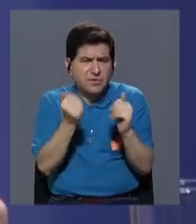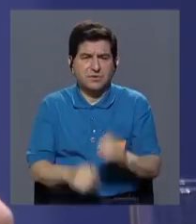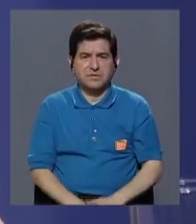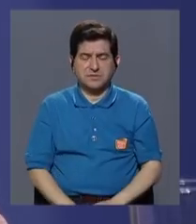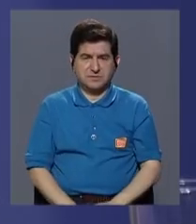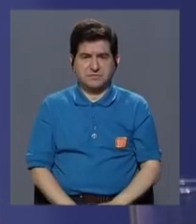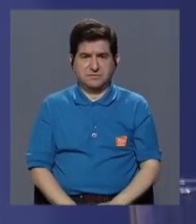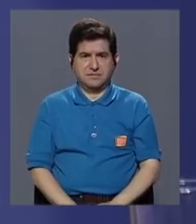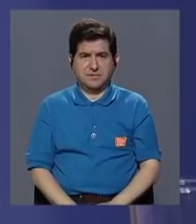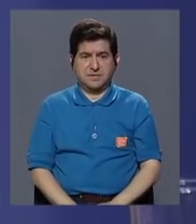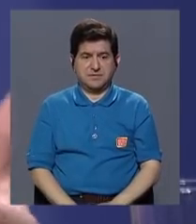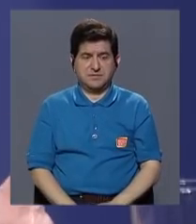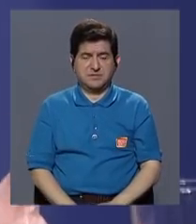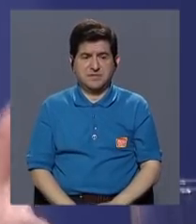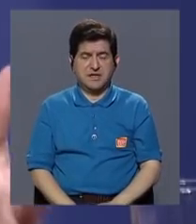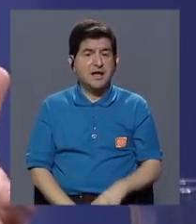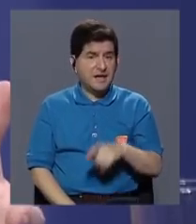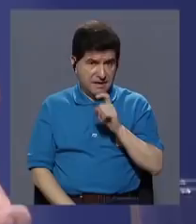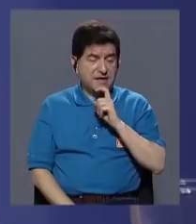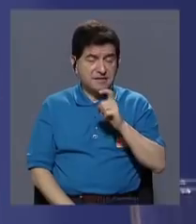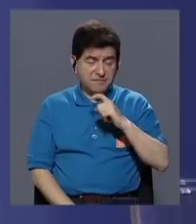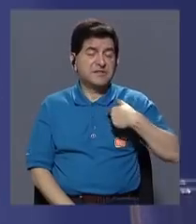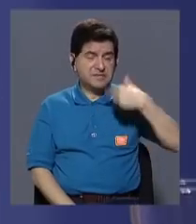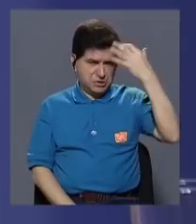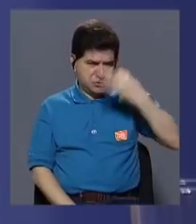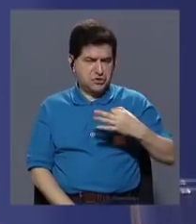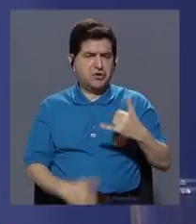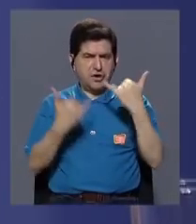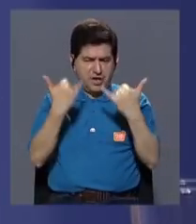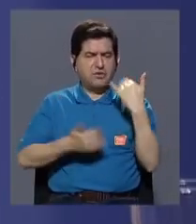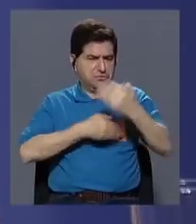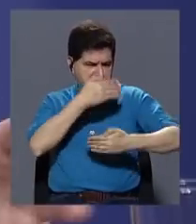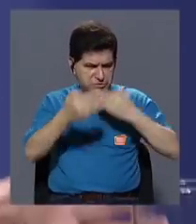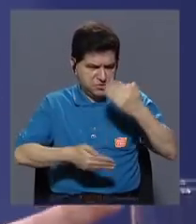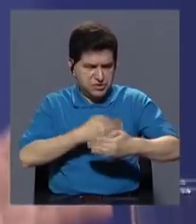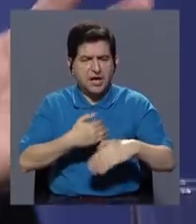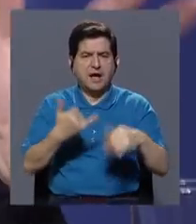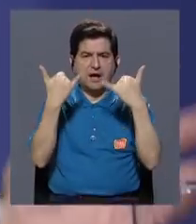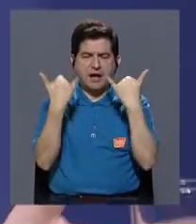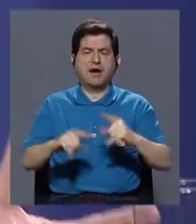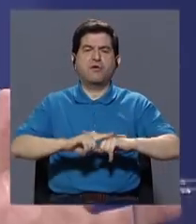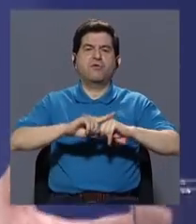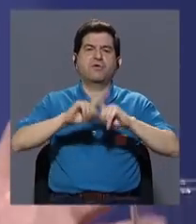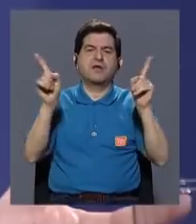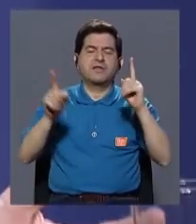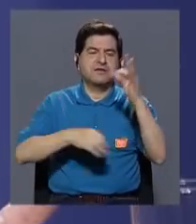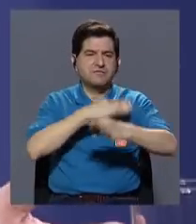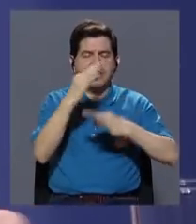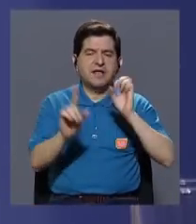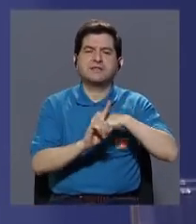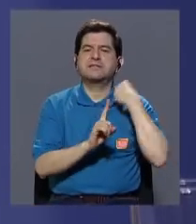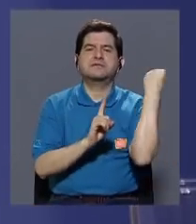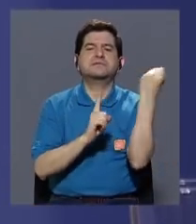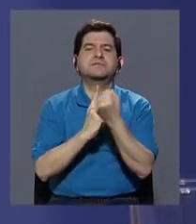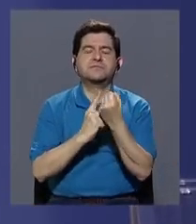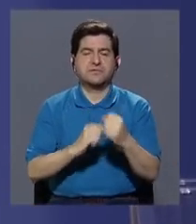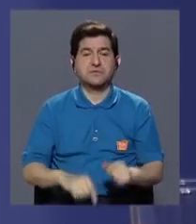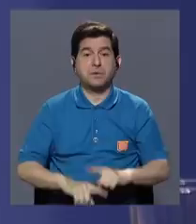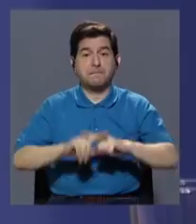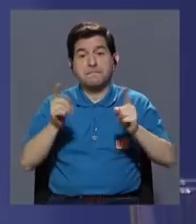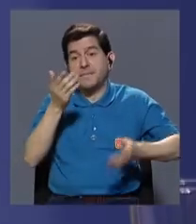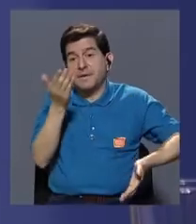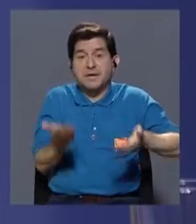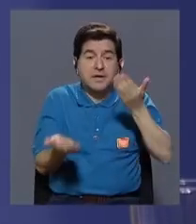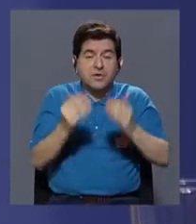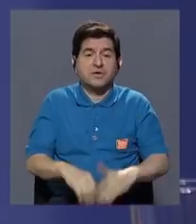que aunque es debe ser muy difícil después de haber pasado por eso estás como en otro en otro estado pero en